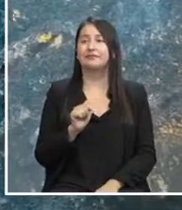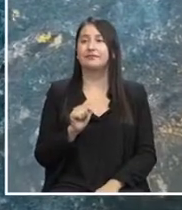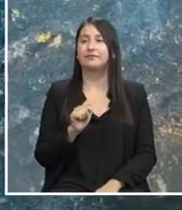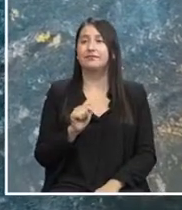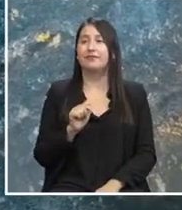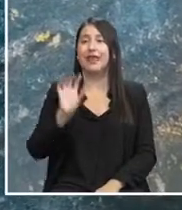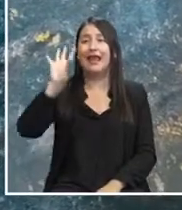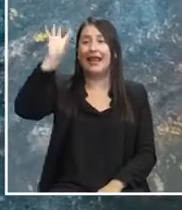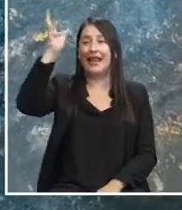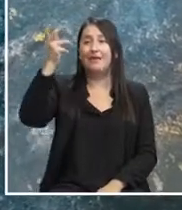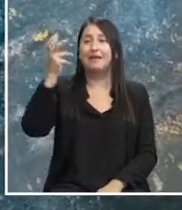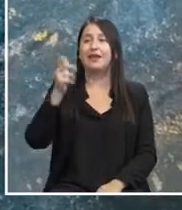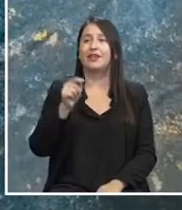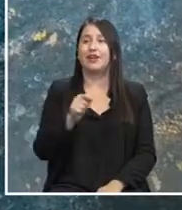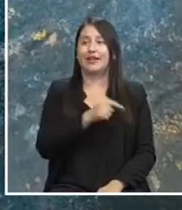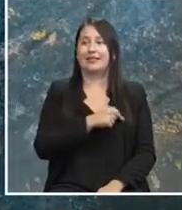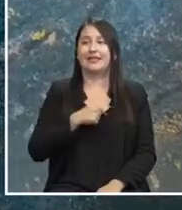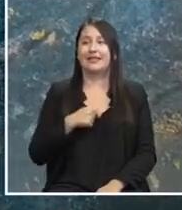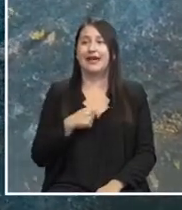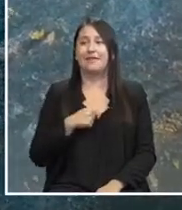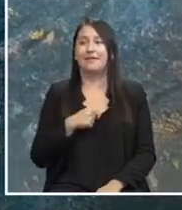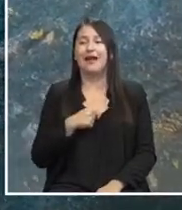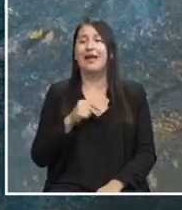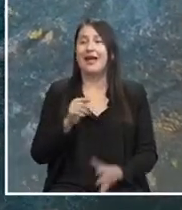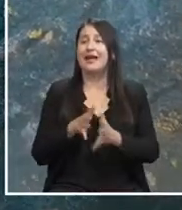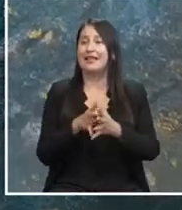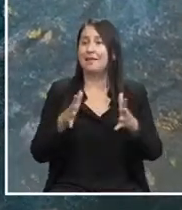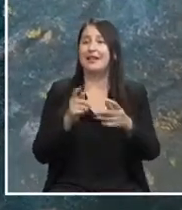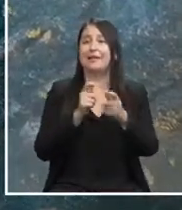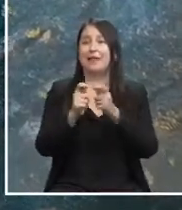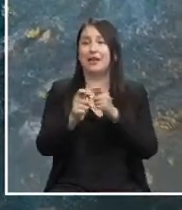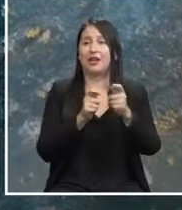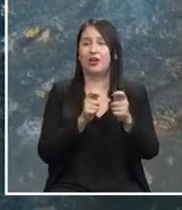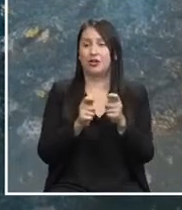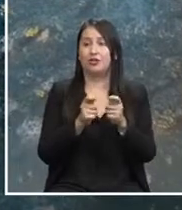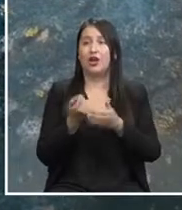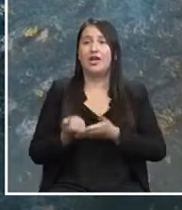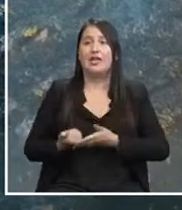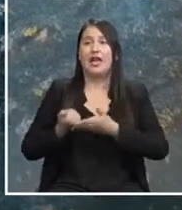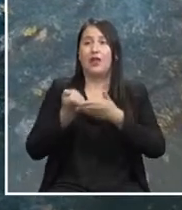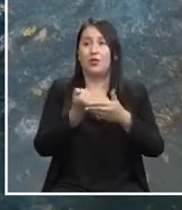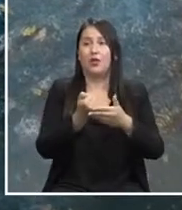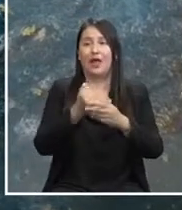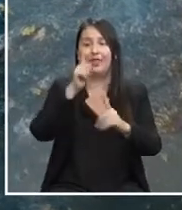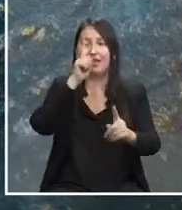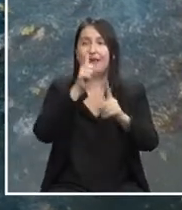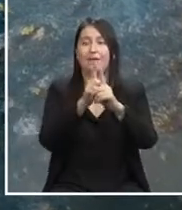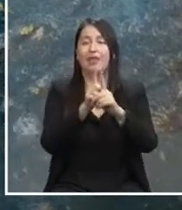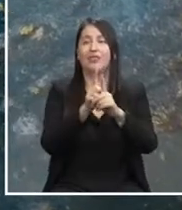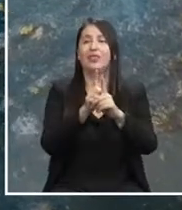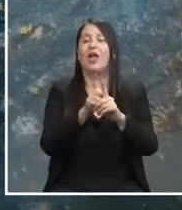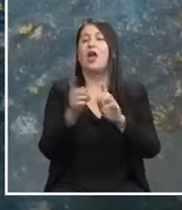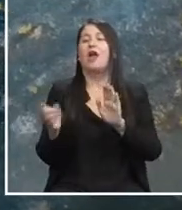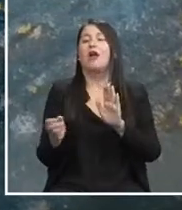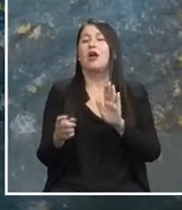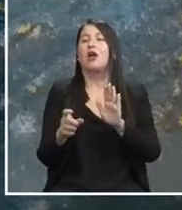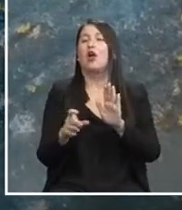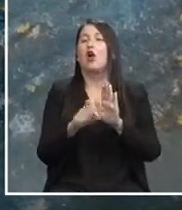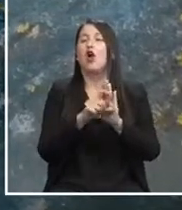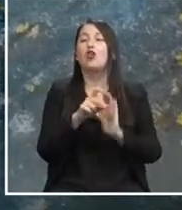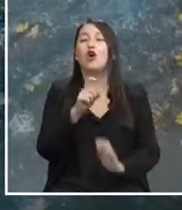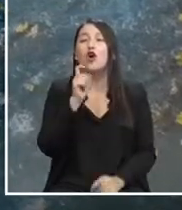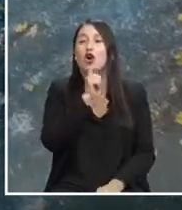masiva, como alguien la llama, es altamente peligroso y contribuye directamente al código rojo para los comentarios en los